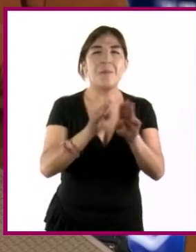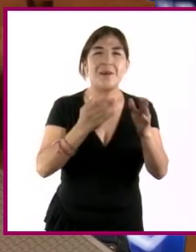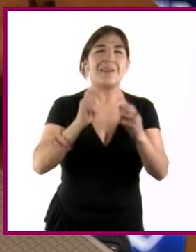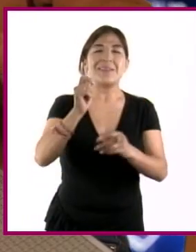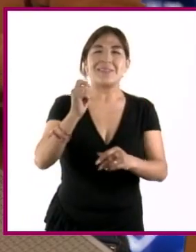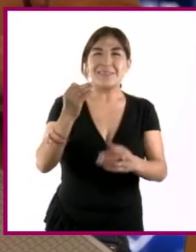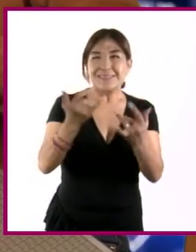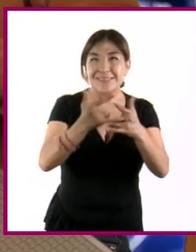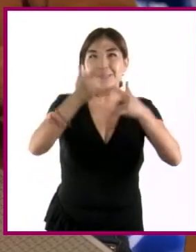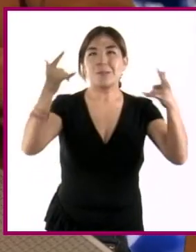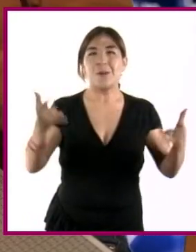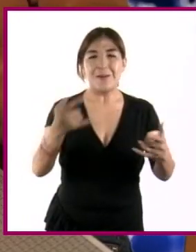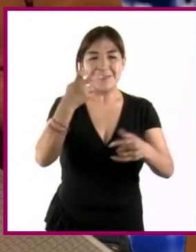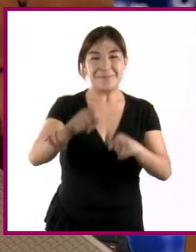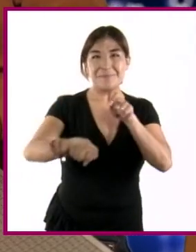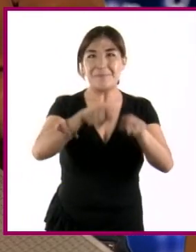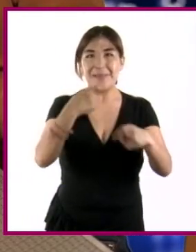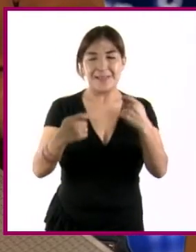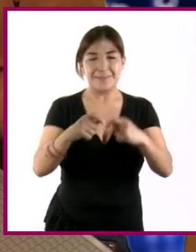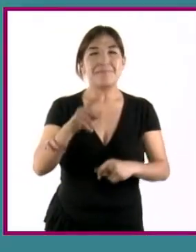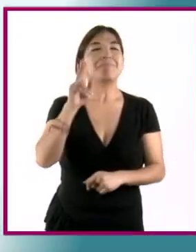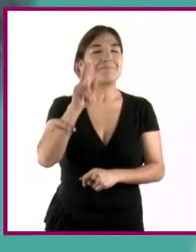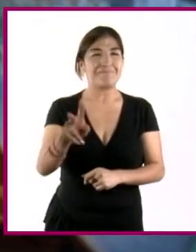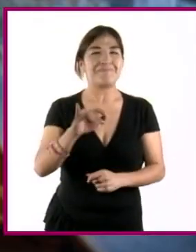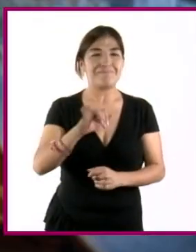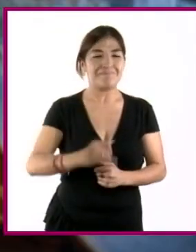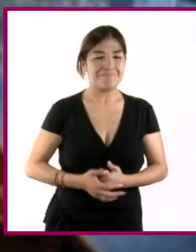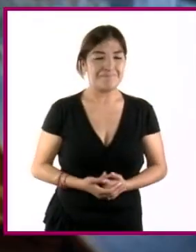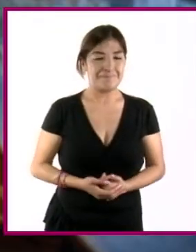plástico. ¿Jalas? Jalo.